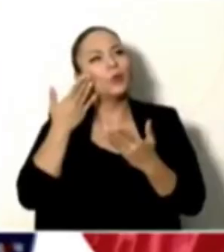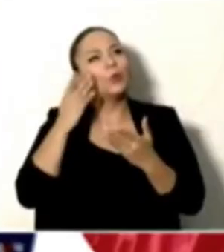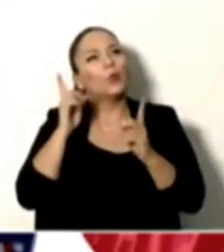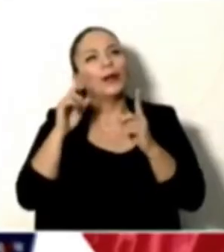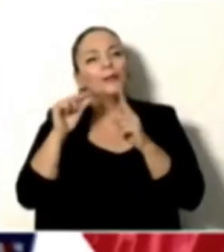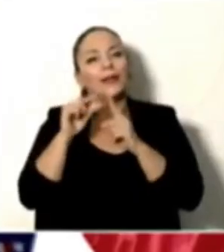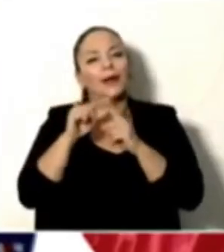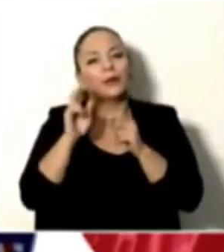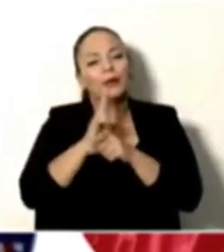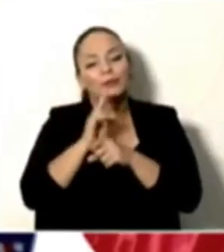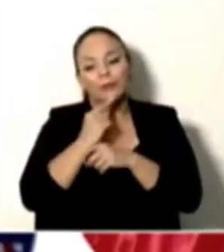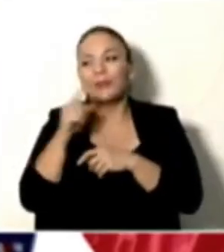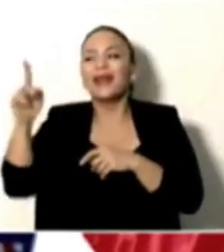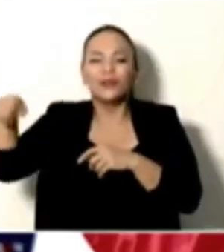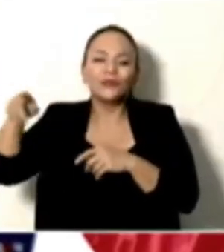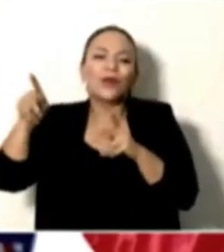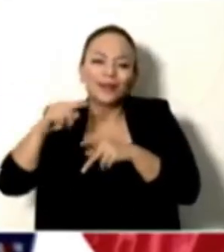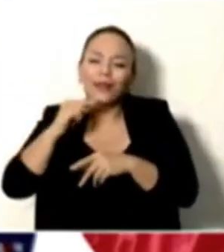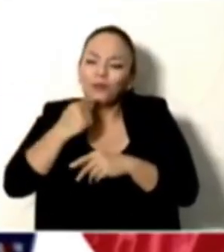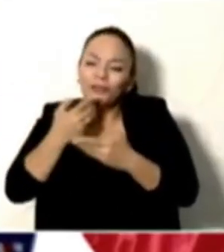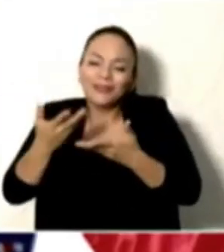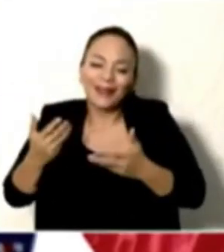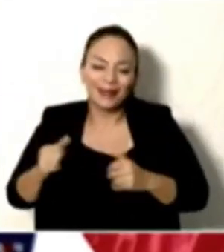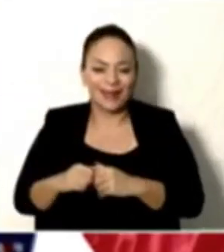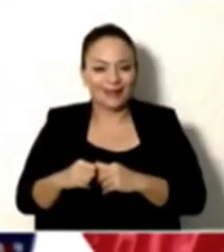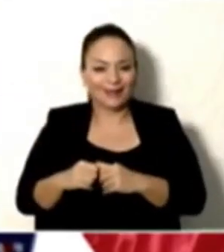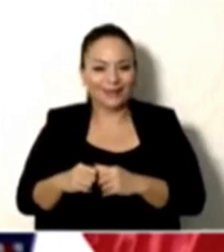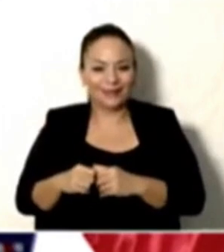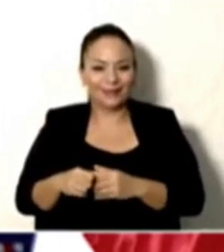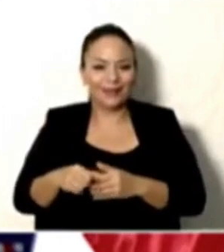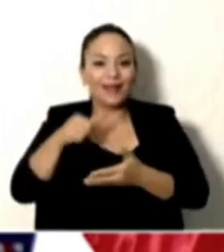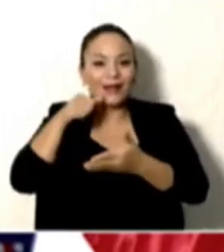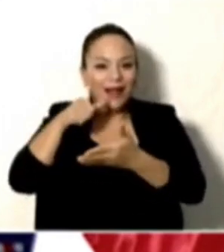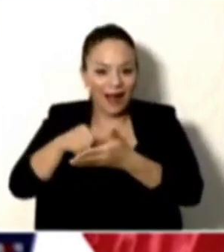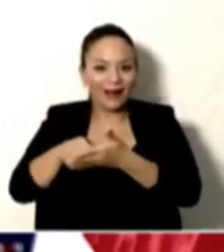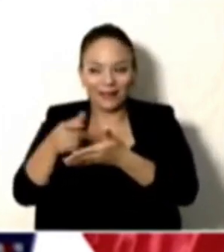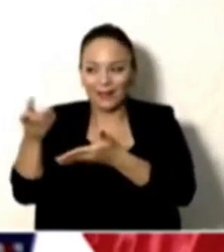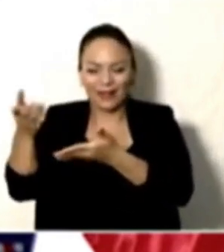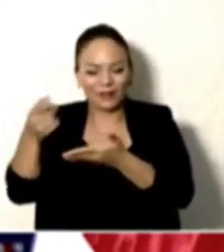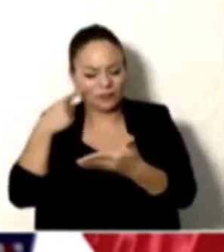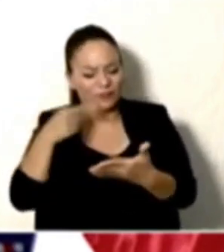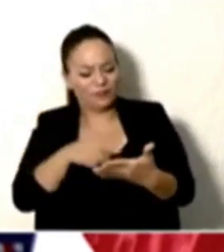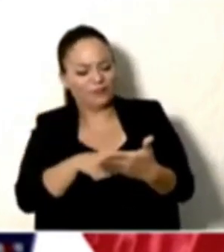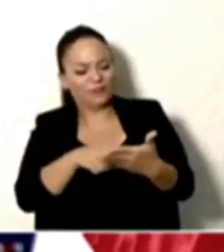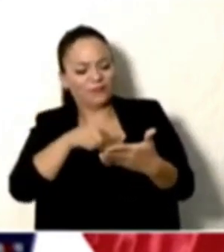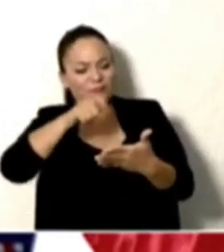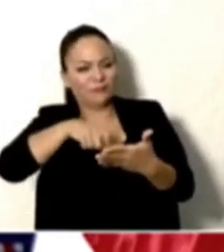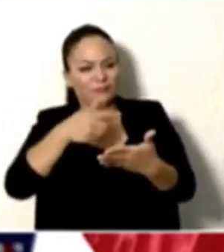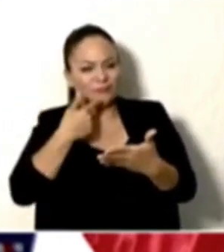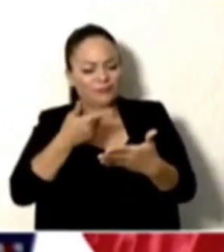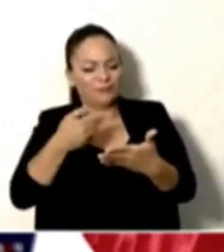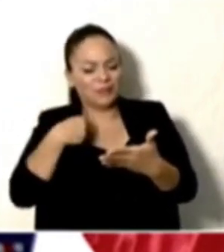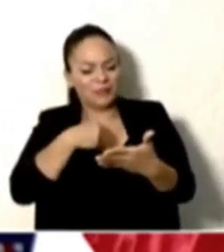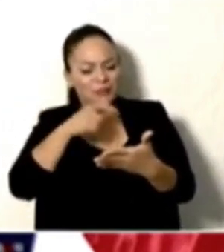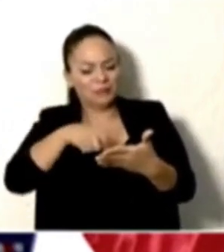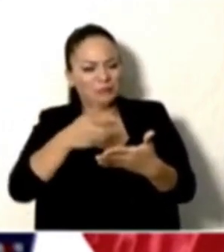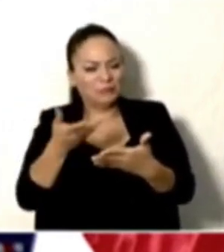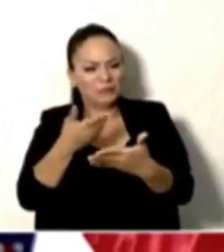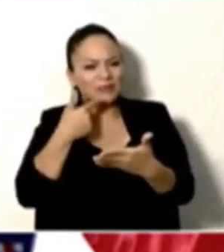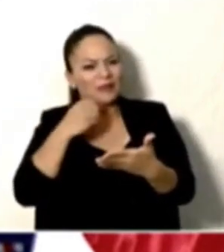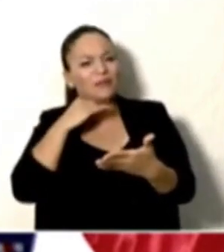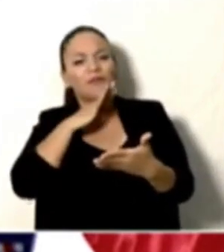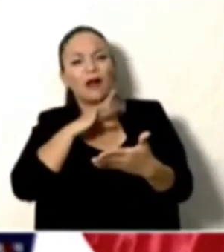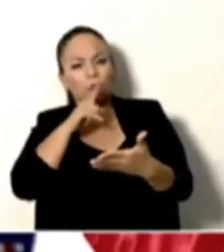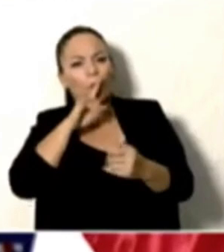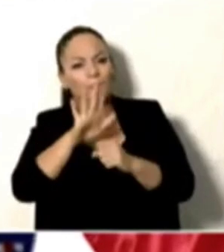usar? Que son gente seria, agarra esta carta firmada por un ministro de Estado y dice, es un compromiso de